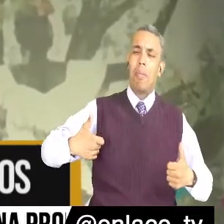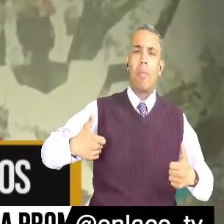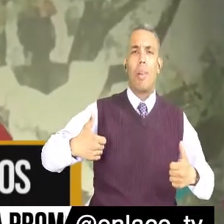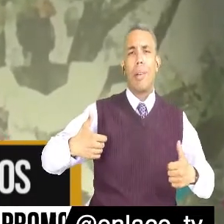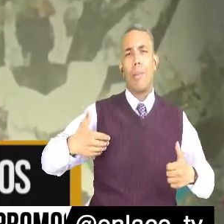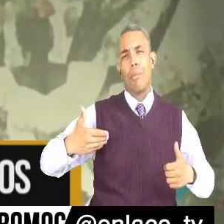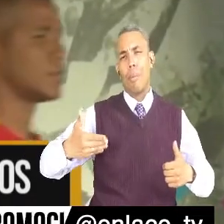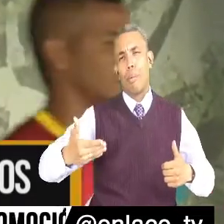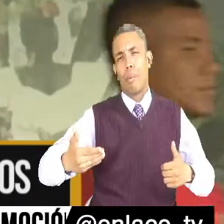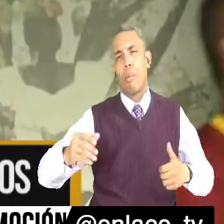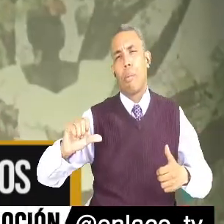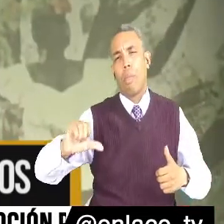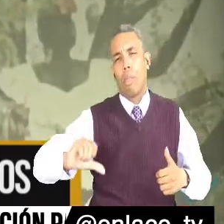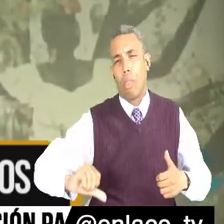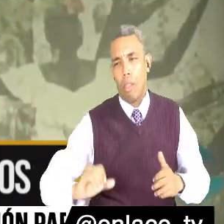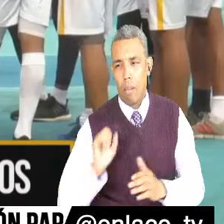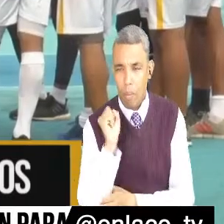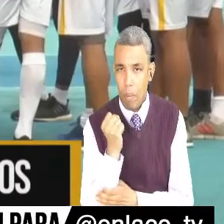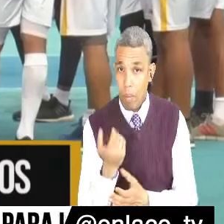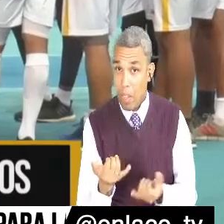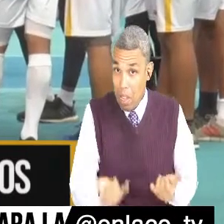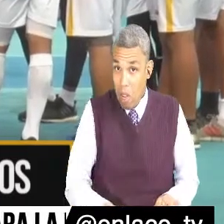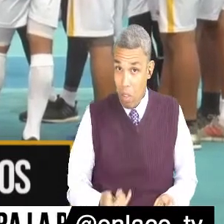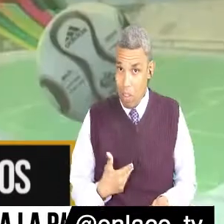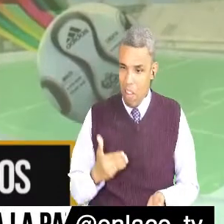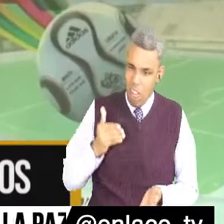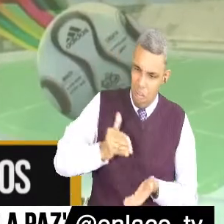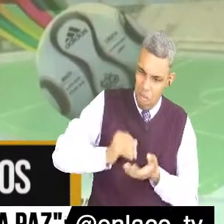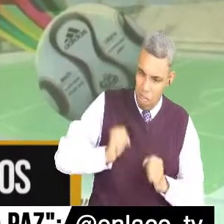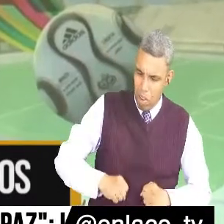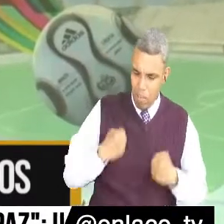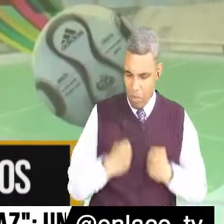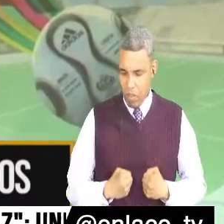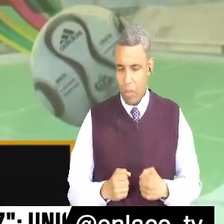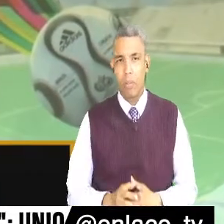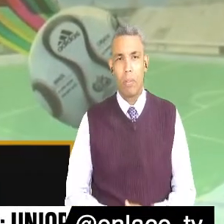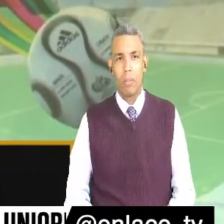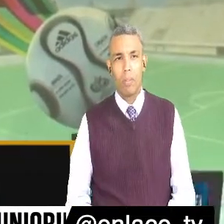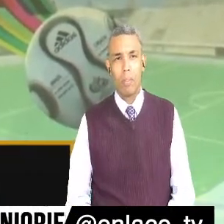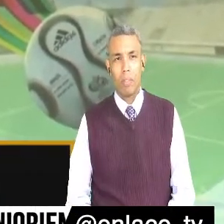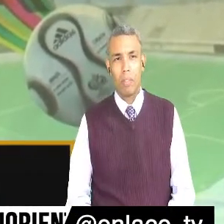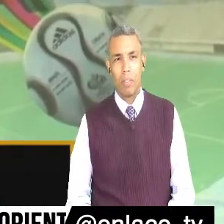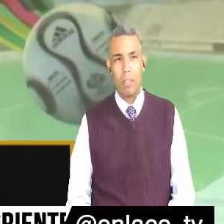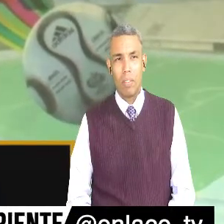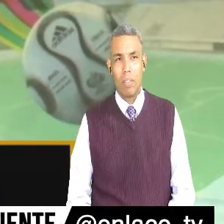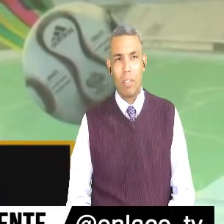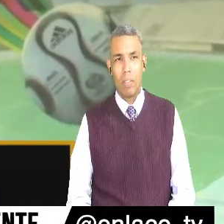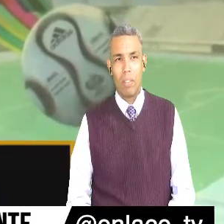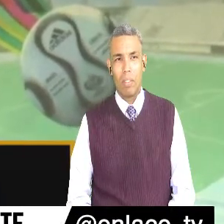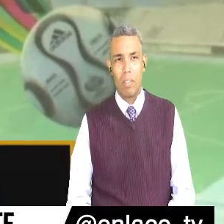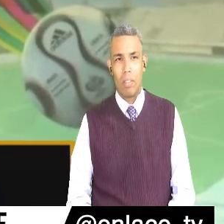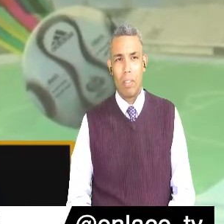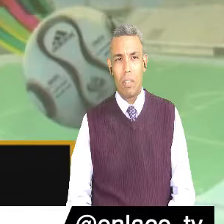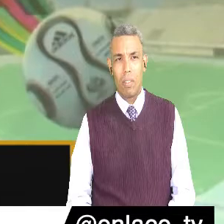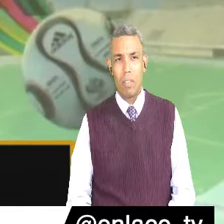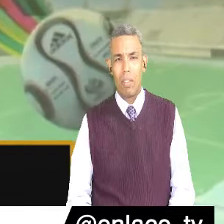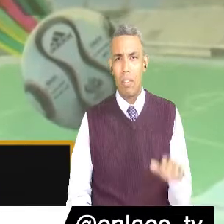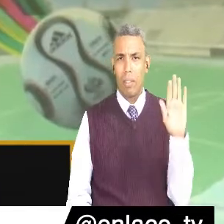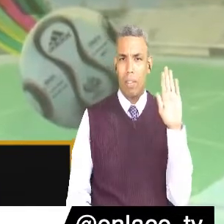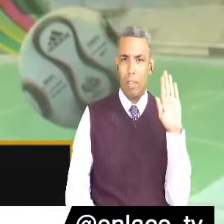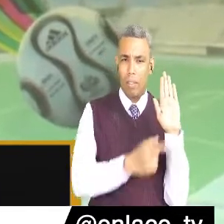derecho a partir de este nuevo 50%. Quedamos de noveno, pues es lo único que pienso, y pues